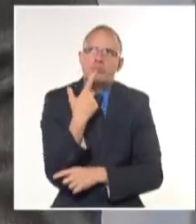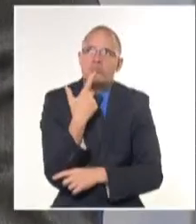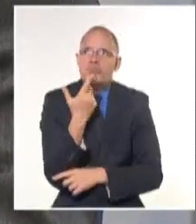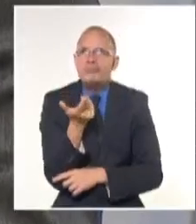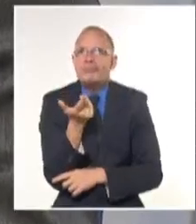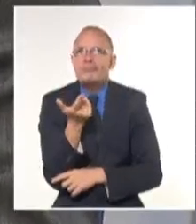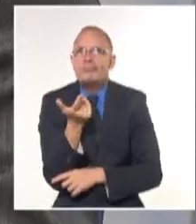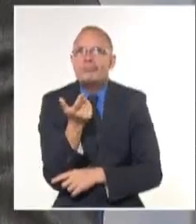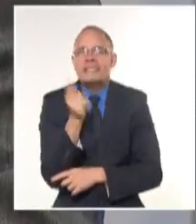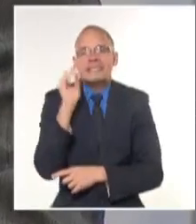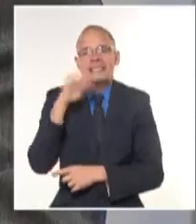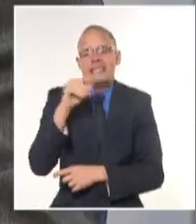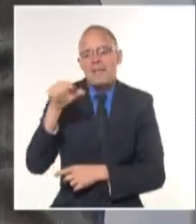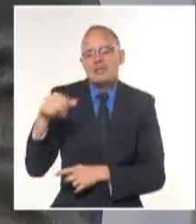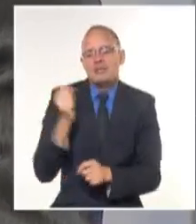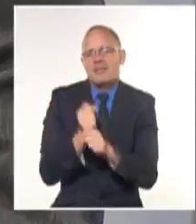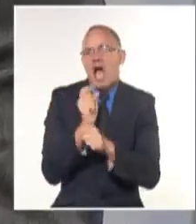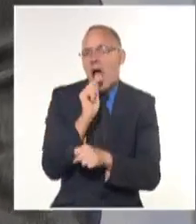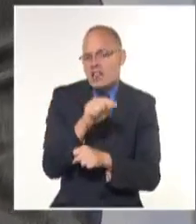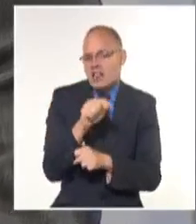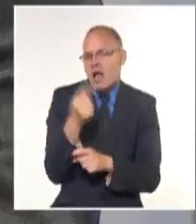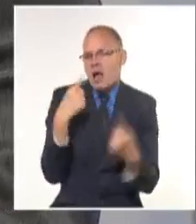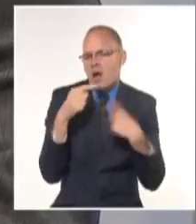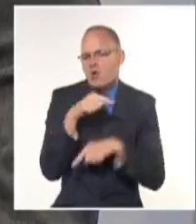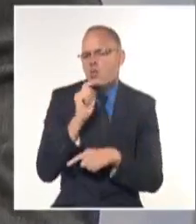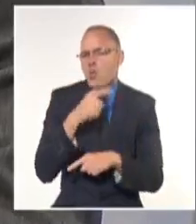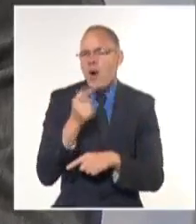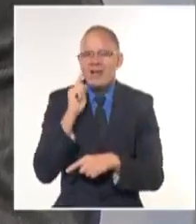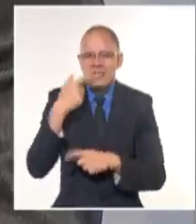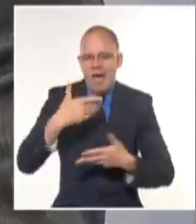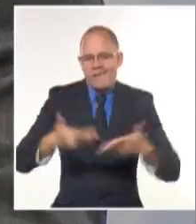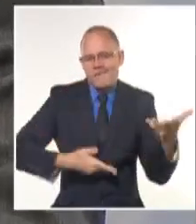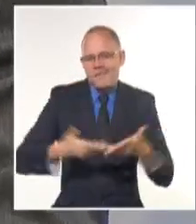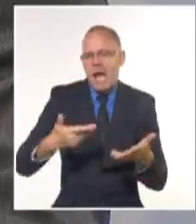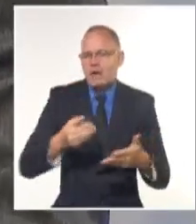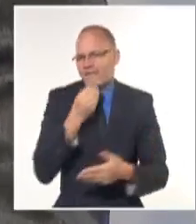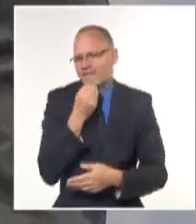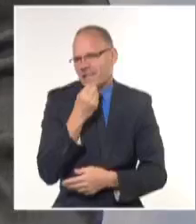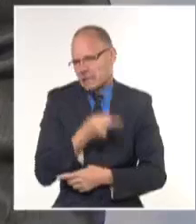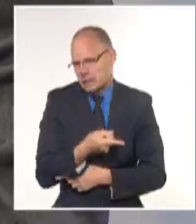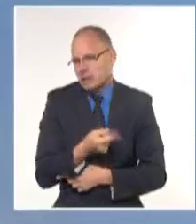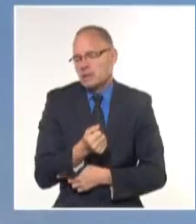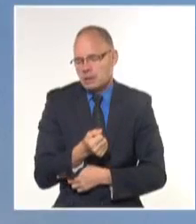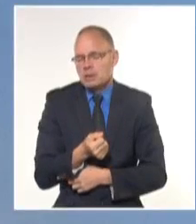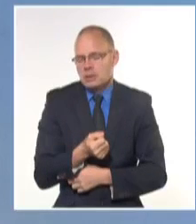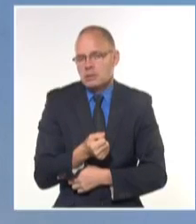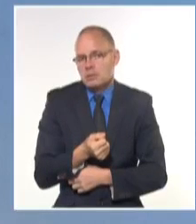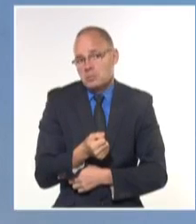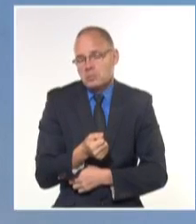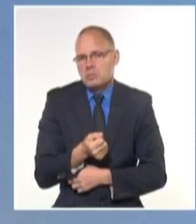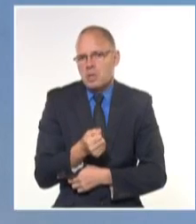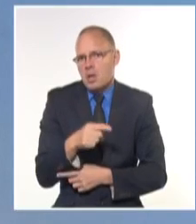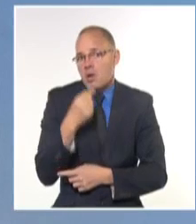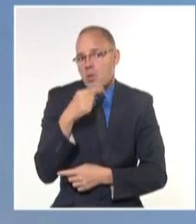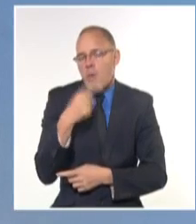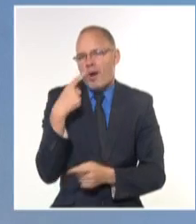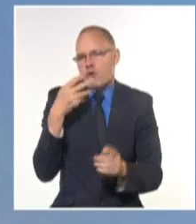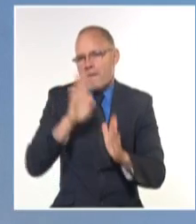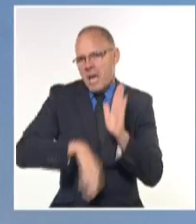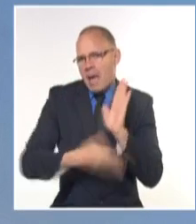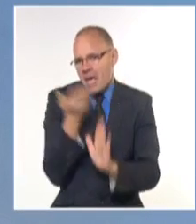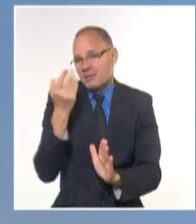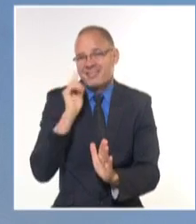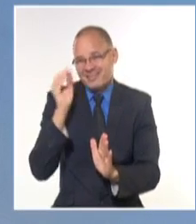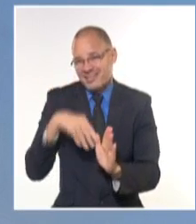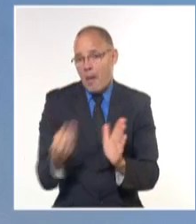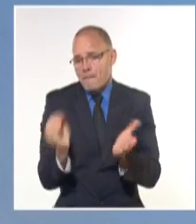a funcionarios de OFICODAS con la realización de trámites fraudulentos o falsos, es decir, asociados a movimientos de bajas o